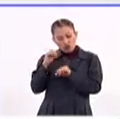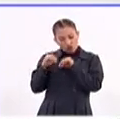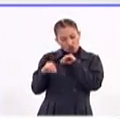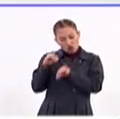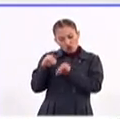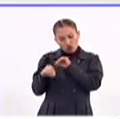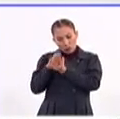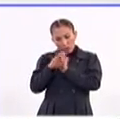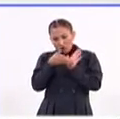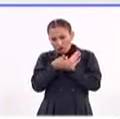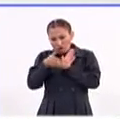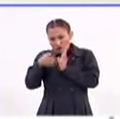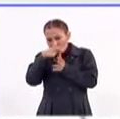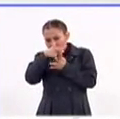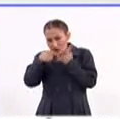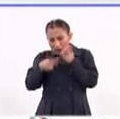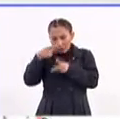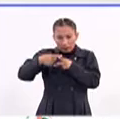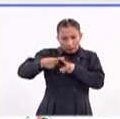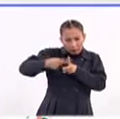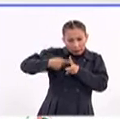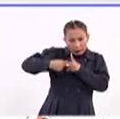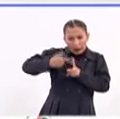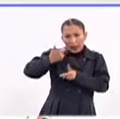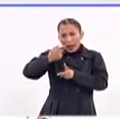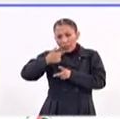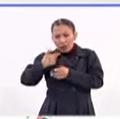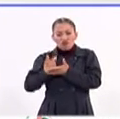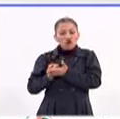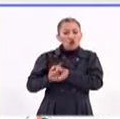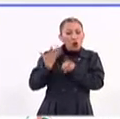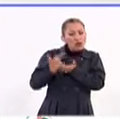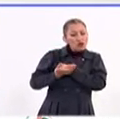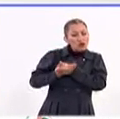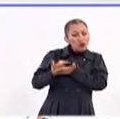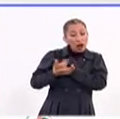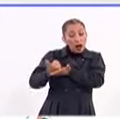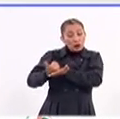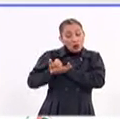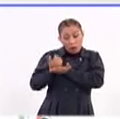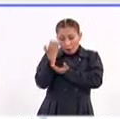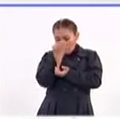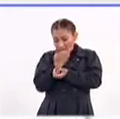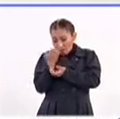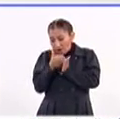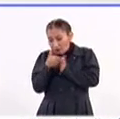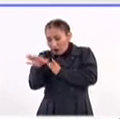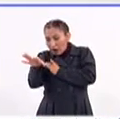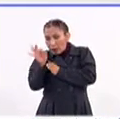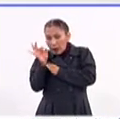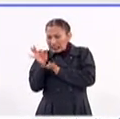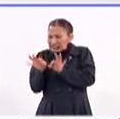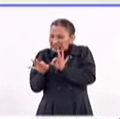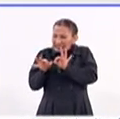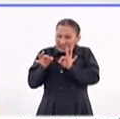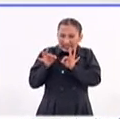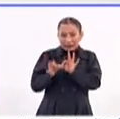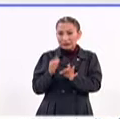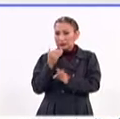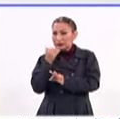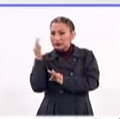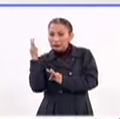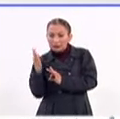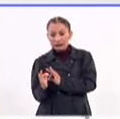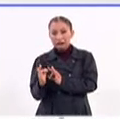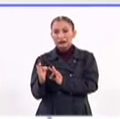aplicación metodológica, matemático, genético, estadístico, que nos permite precisamente elegir con la mayor probabilidad,